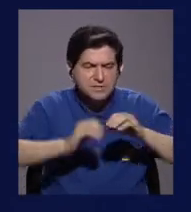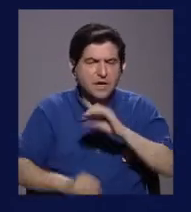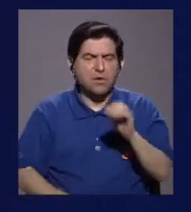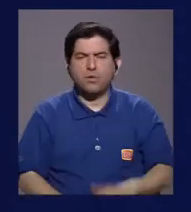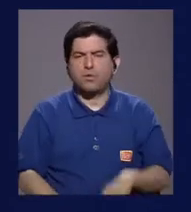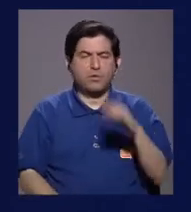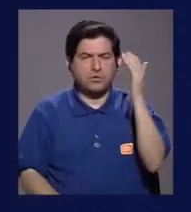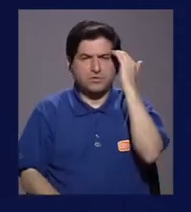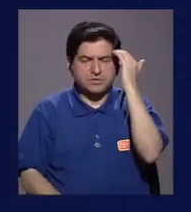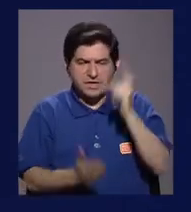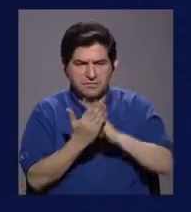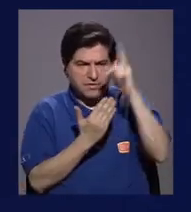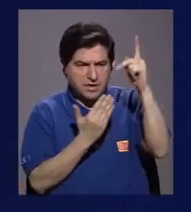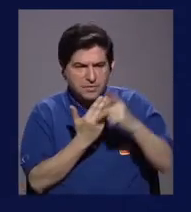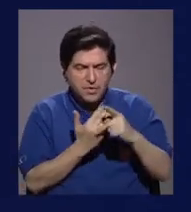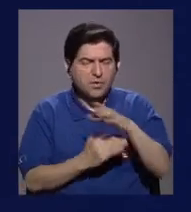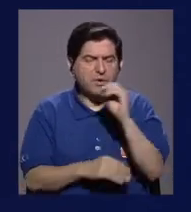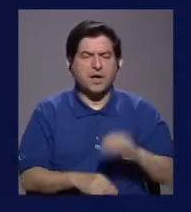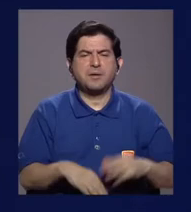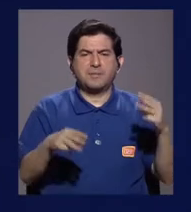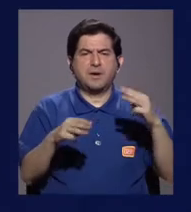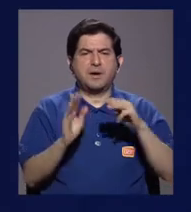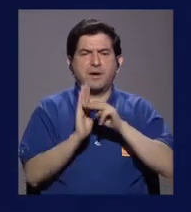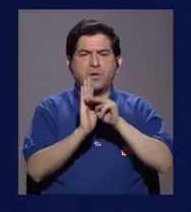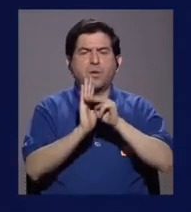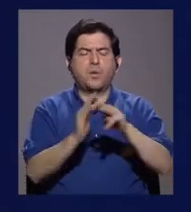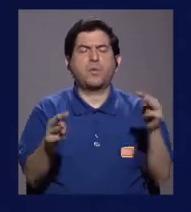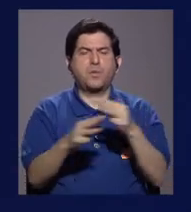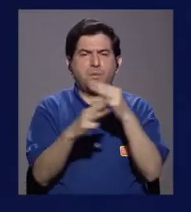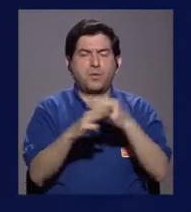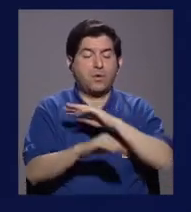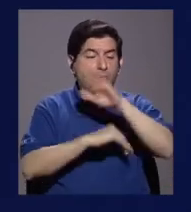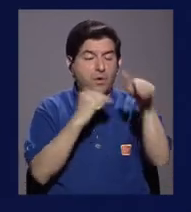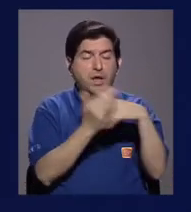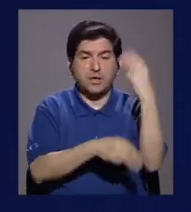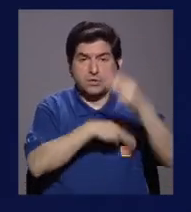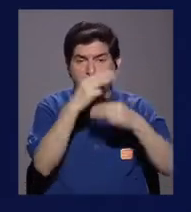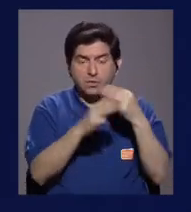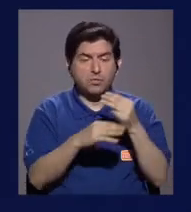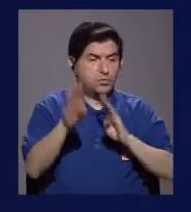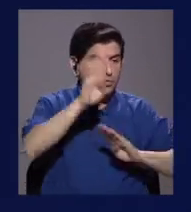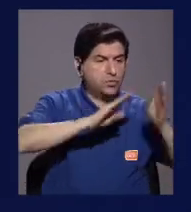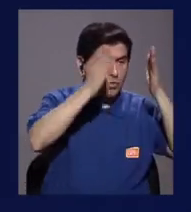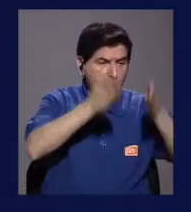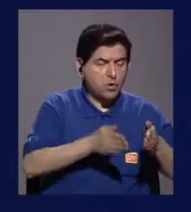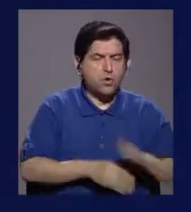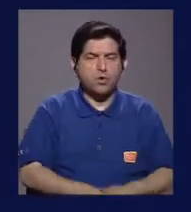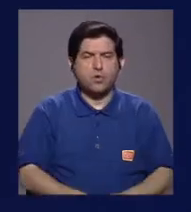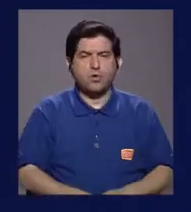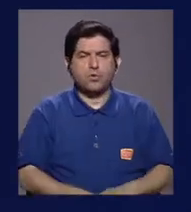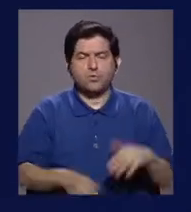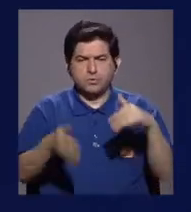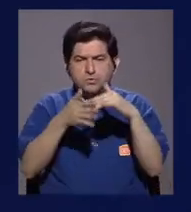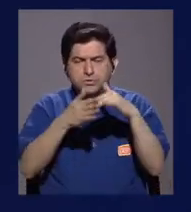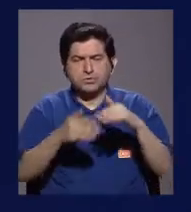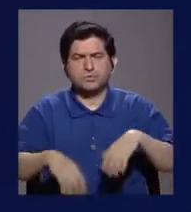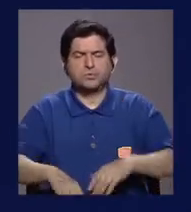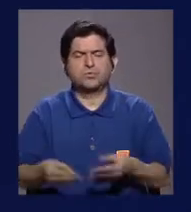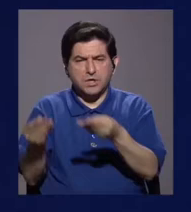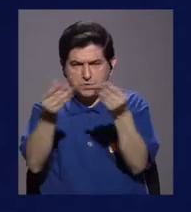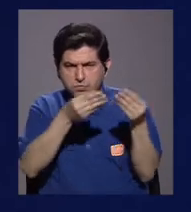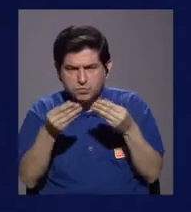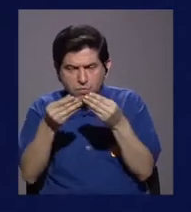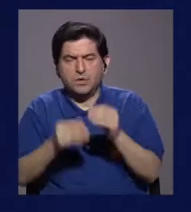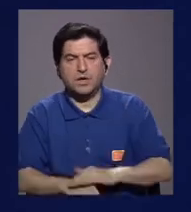están siendo entrenados cuantitativamente y si los jóvenes de ahora no no se involucran no solamente en